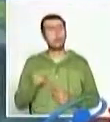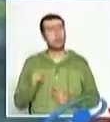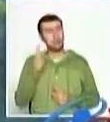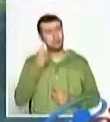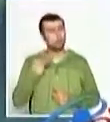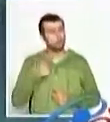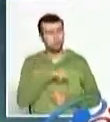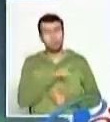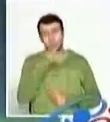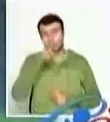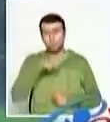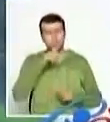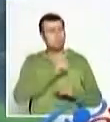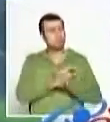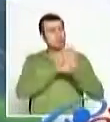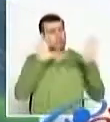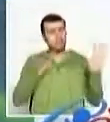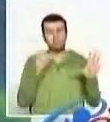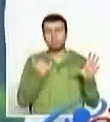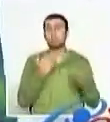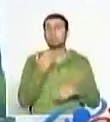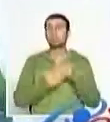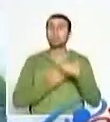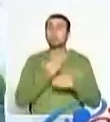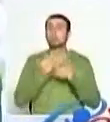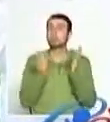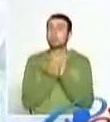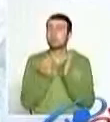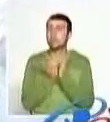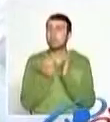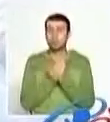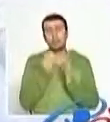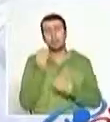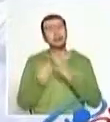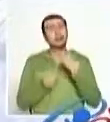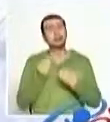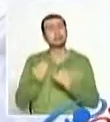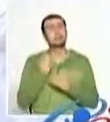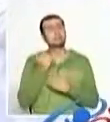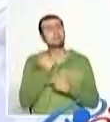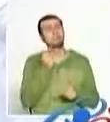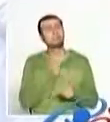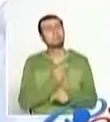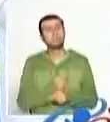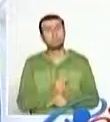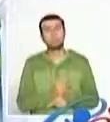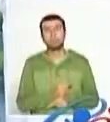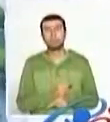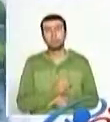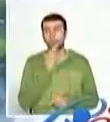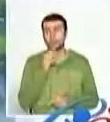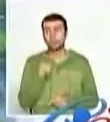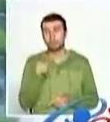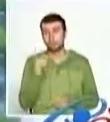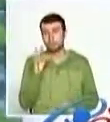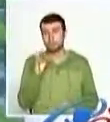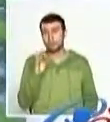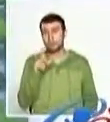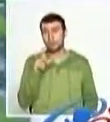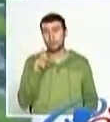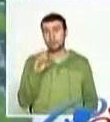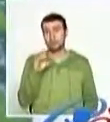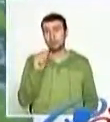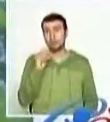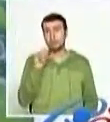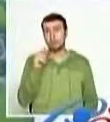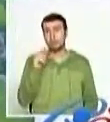tener claro nosotros en este proceso educativo que estamos haciendo a través de Telepacífico a las 11